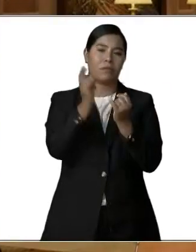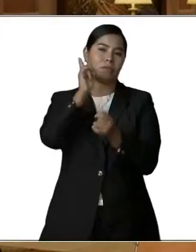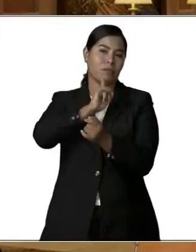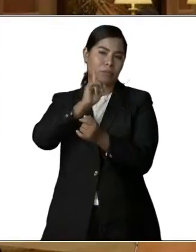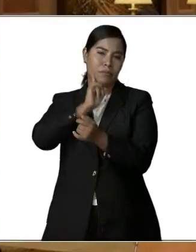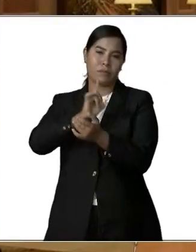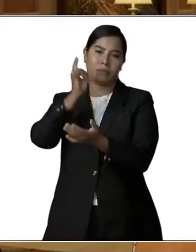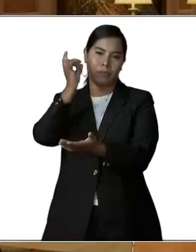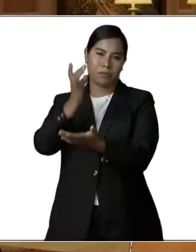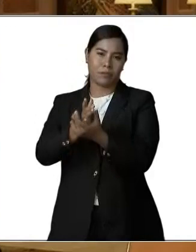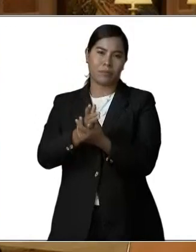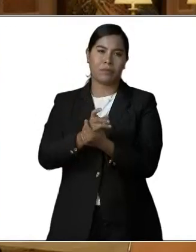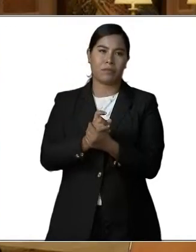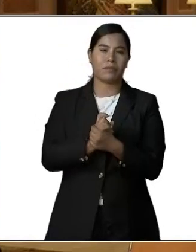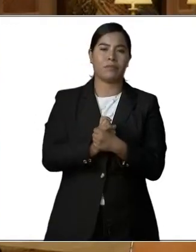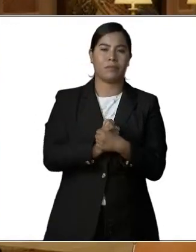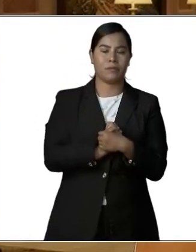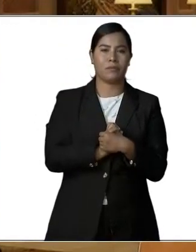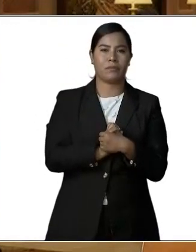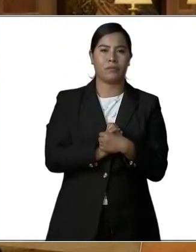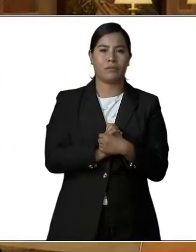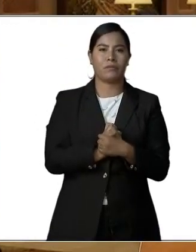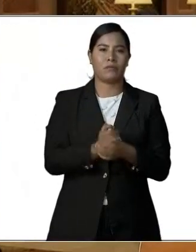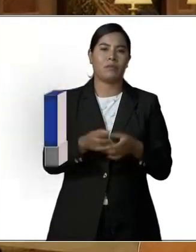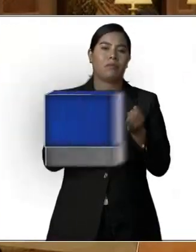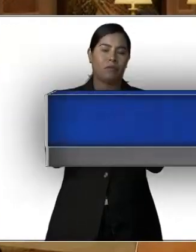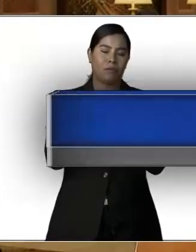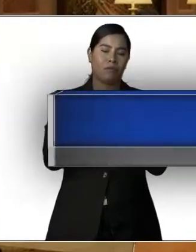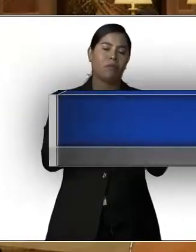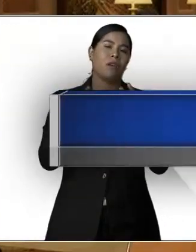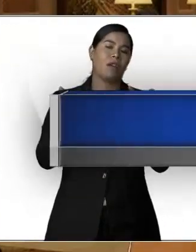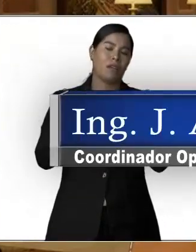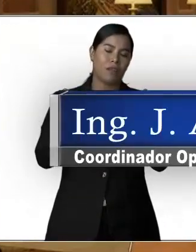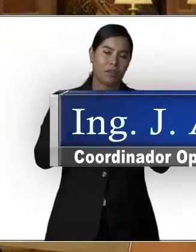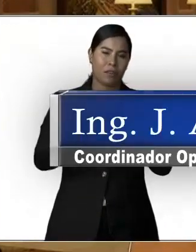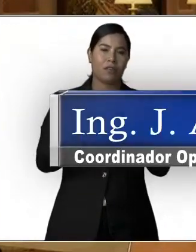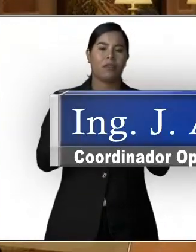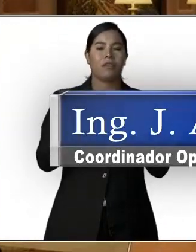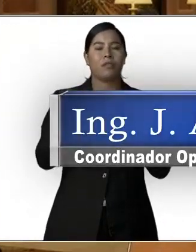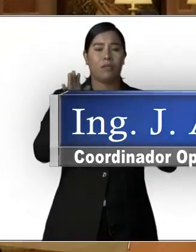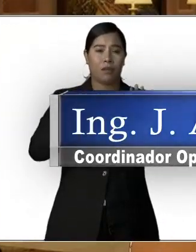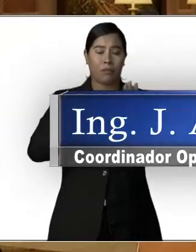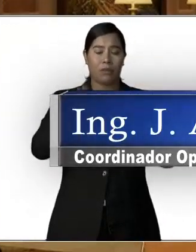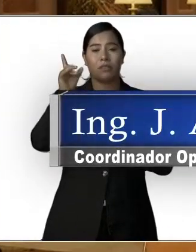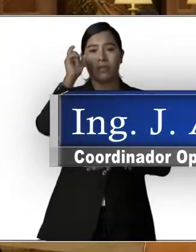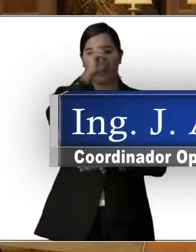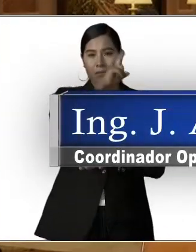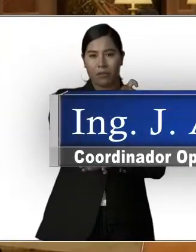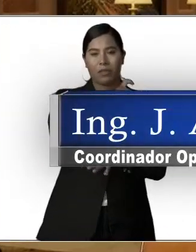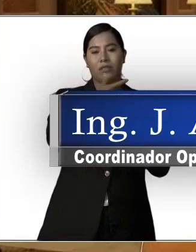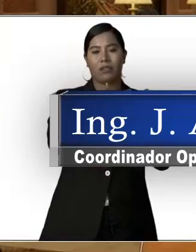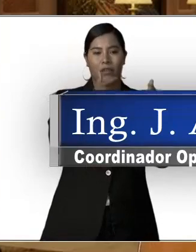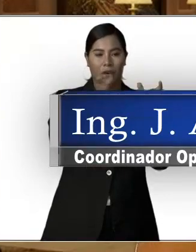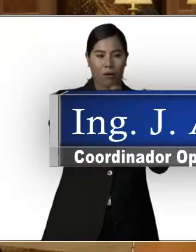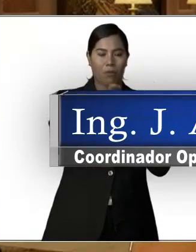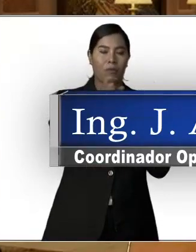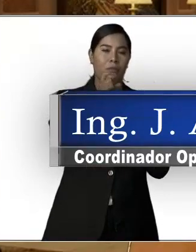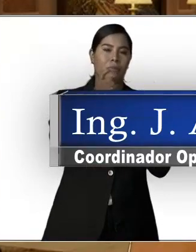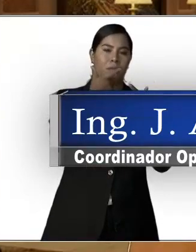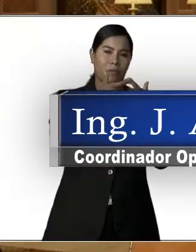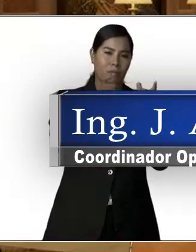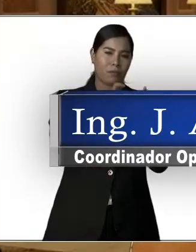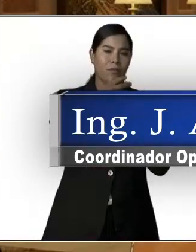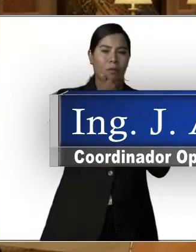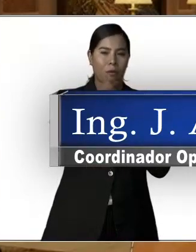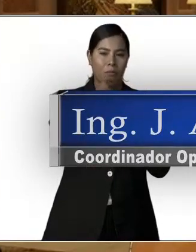lo de combinado, porque también entendemos que para juntar la gente, los profesores o los que dirigen las rondallas, pues se les complica un poco también. Sí. No es como